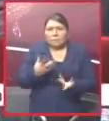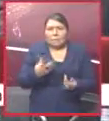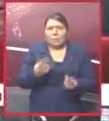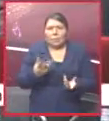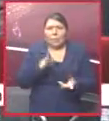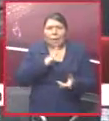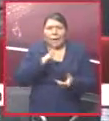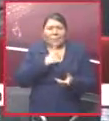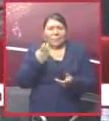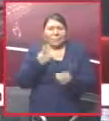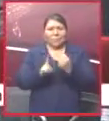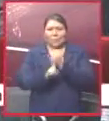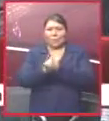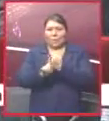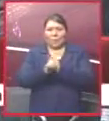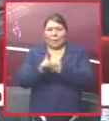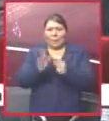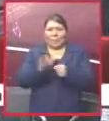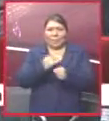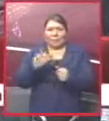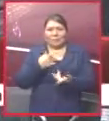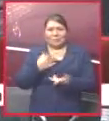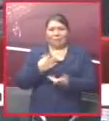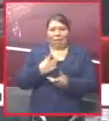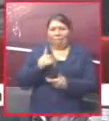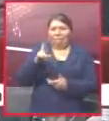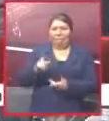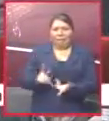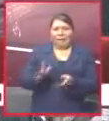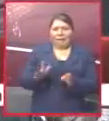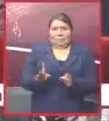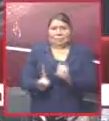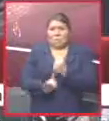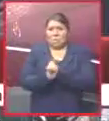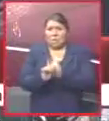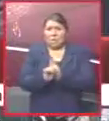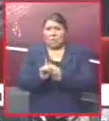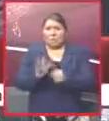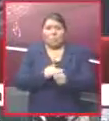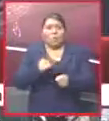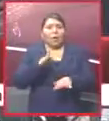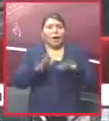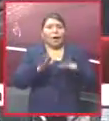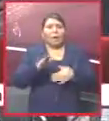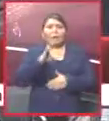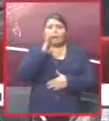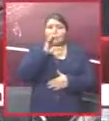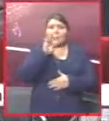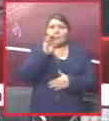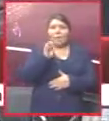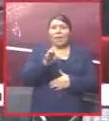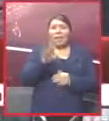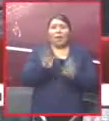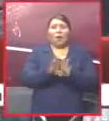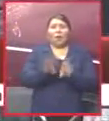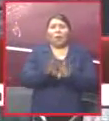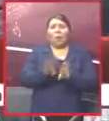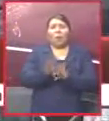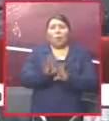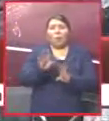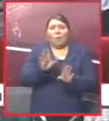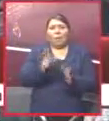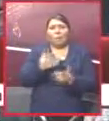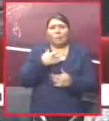desplantes, a veces hasta cínicos, que yo veo al personal de la CFE muy cínica cuando va uno